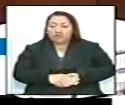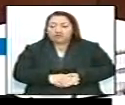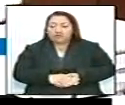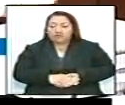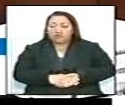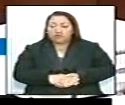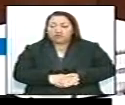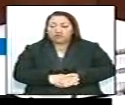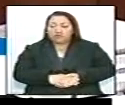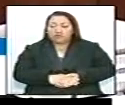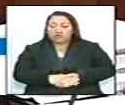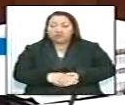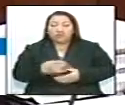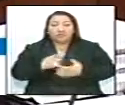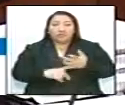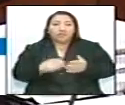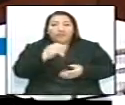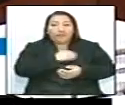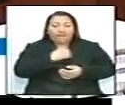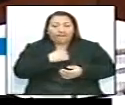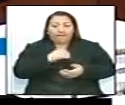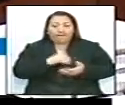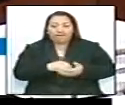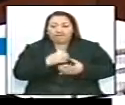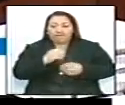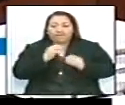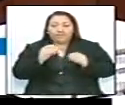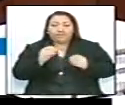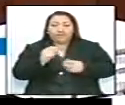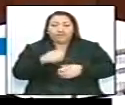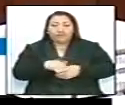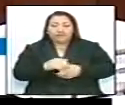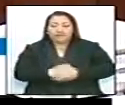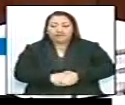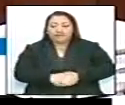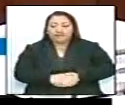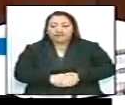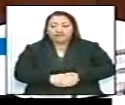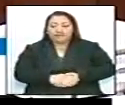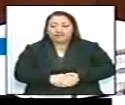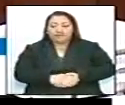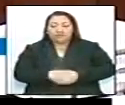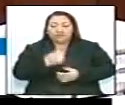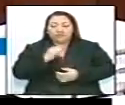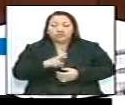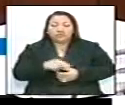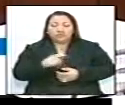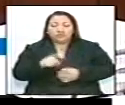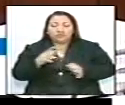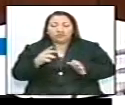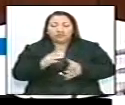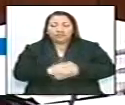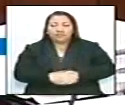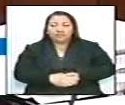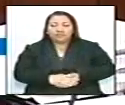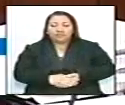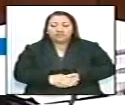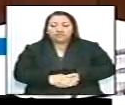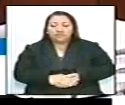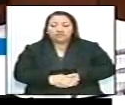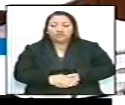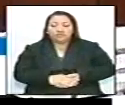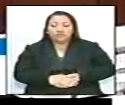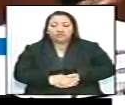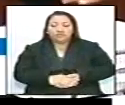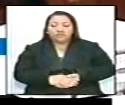donde establece el Ejecutivo convocatoria a elecciones en diciembre del 2019. Aquí está definido. No